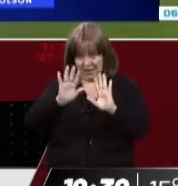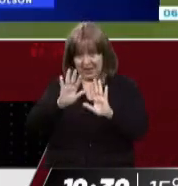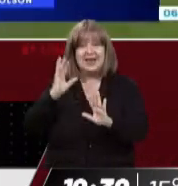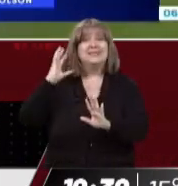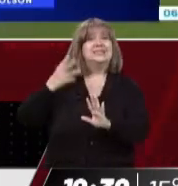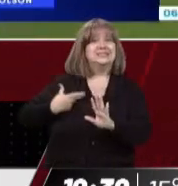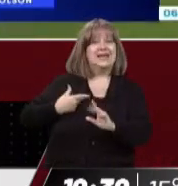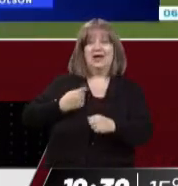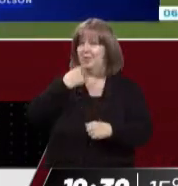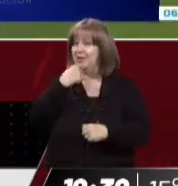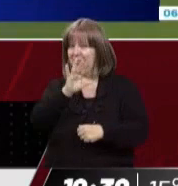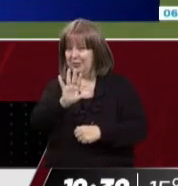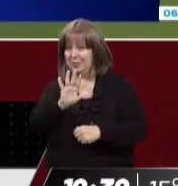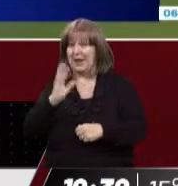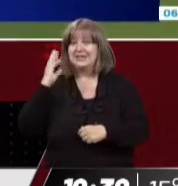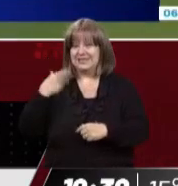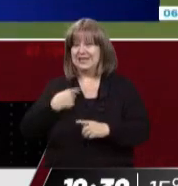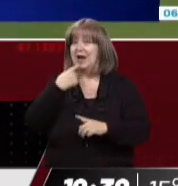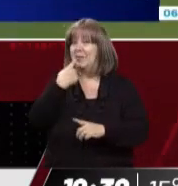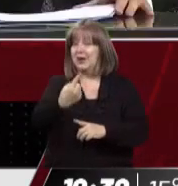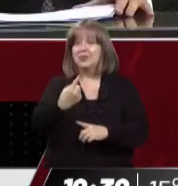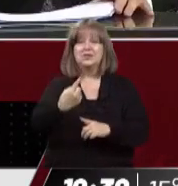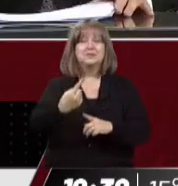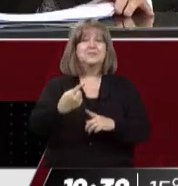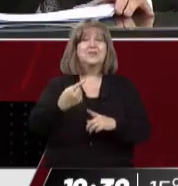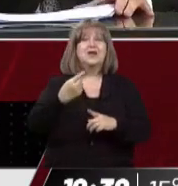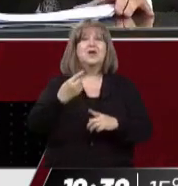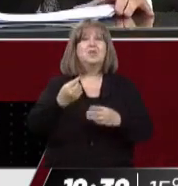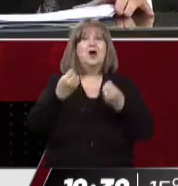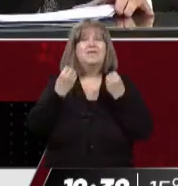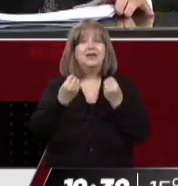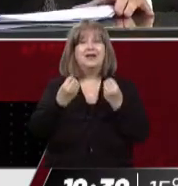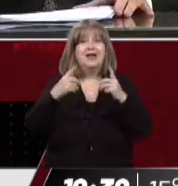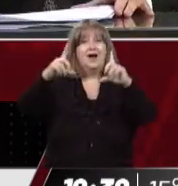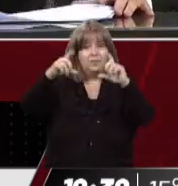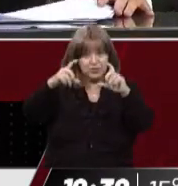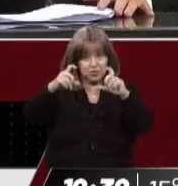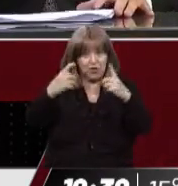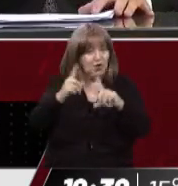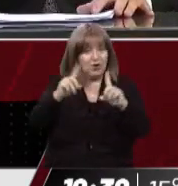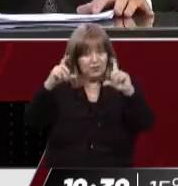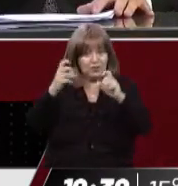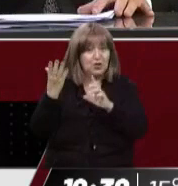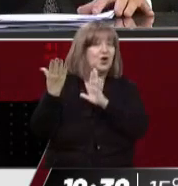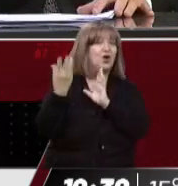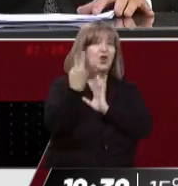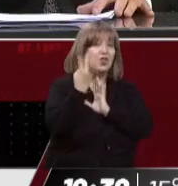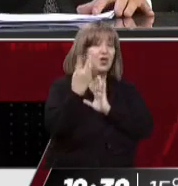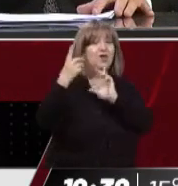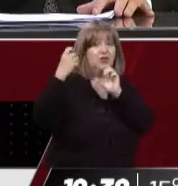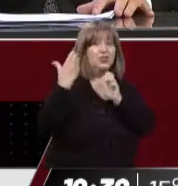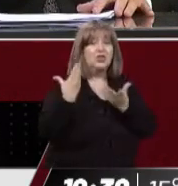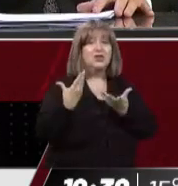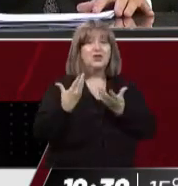Vamos a la pregunta que todos los mendocinos argentinos quieren saber. Al final, la foto, ¿la tuviste o no la tuviste? ¿Podemos ver